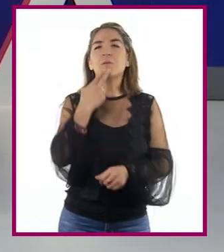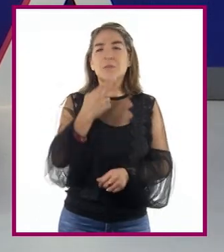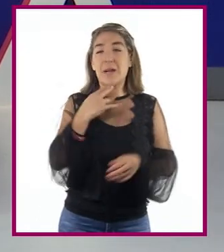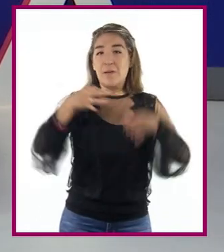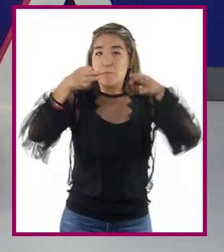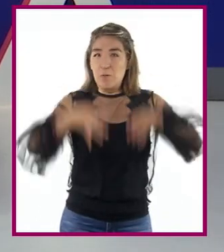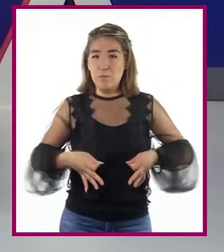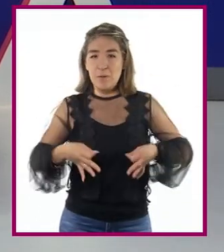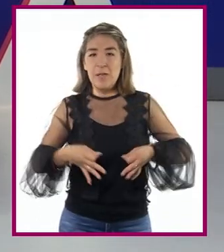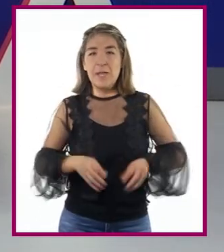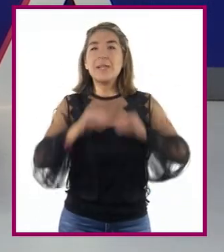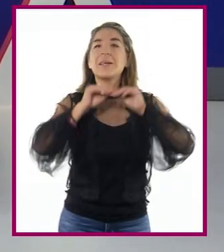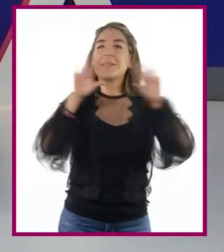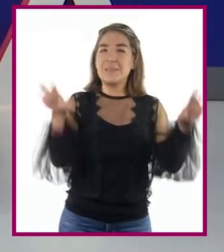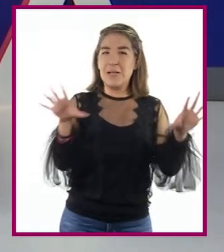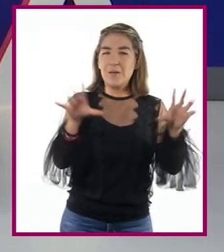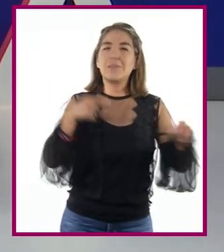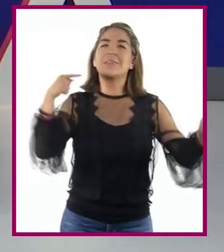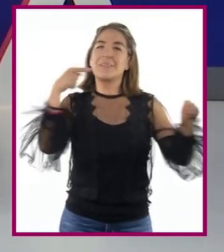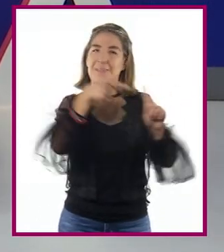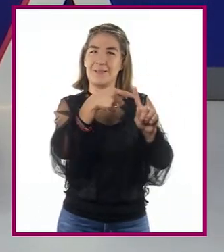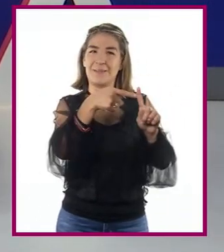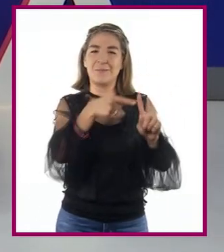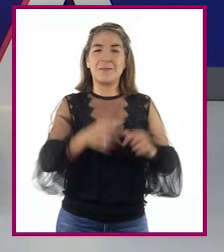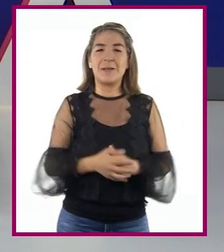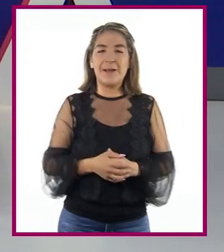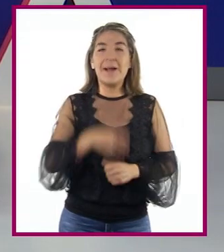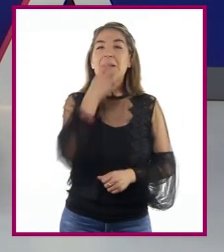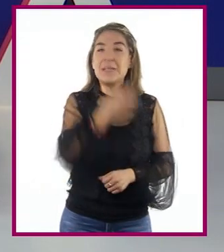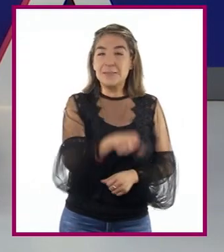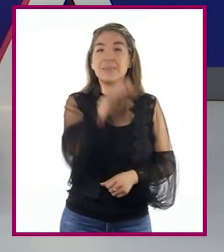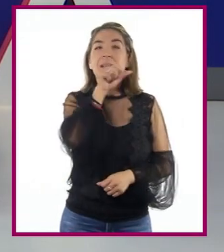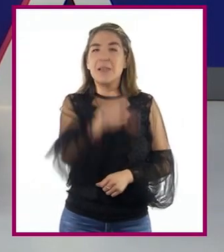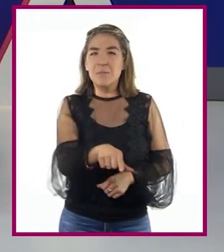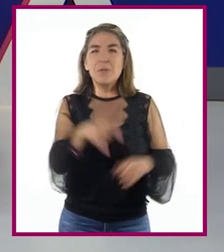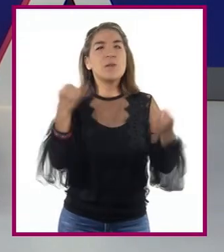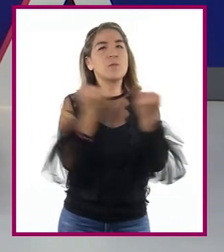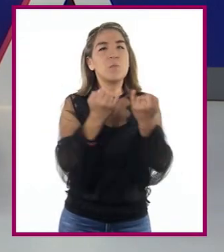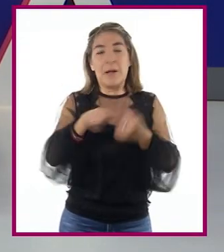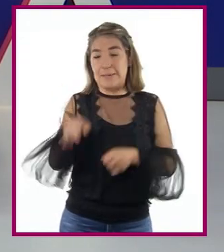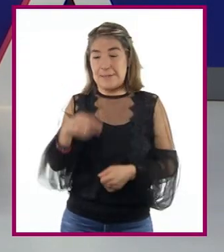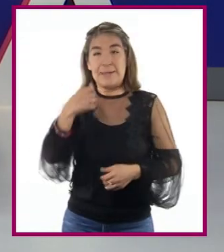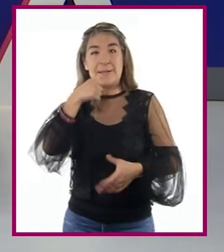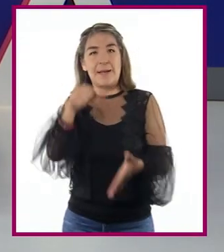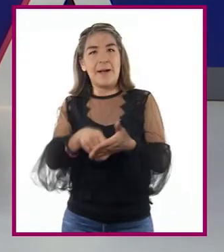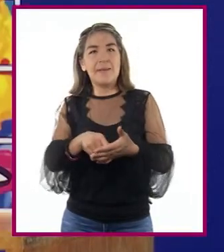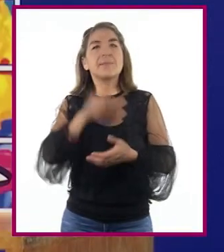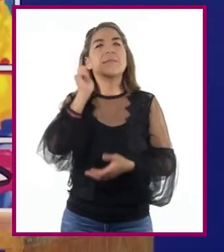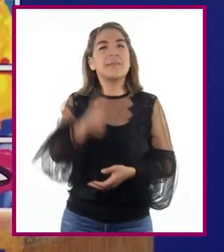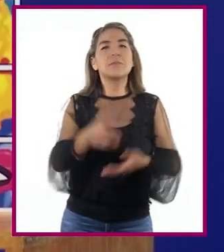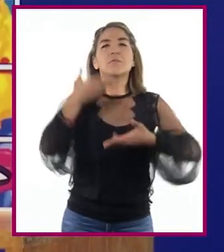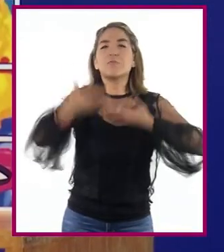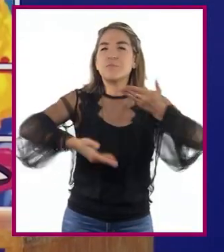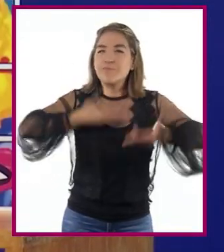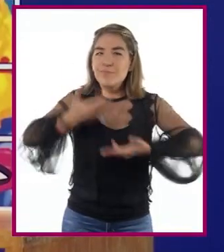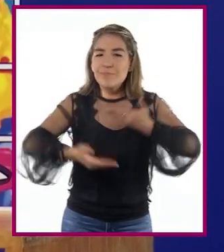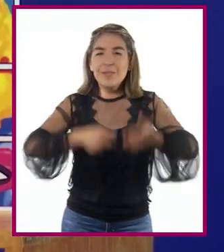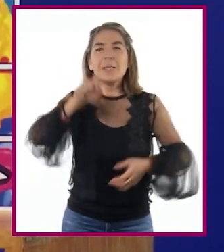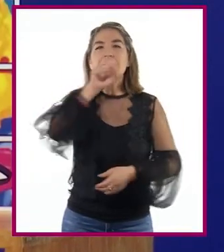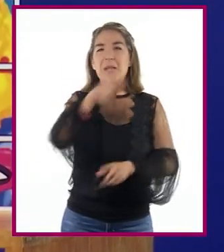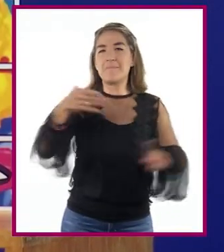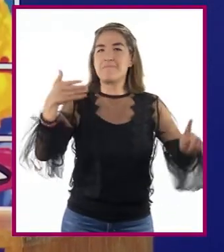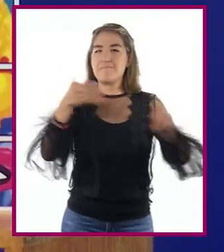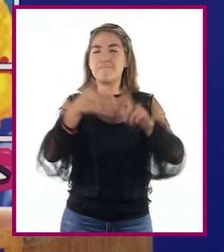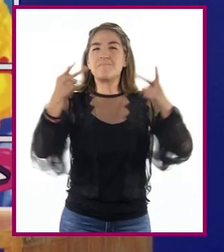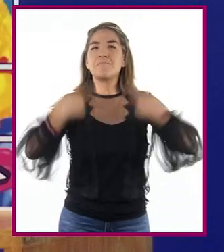formal, claro y directo. Asimismo, nuestra carta está siendo cordial y bien